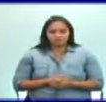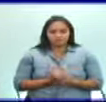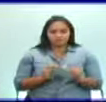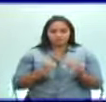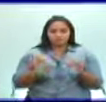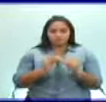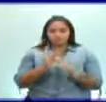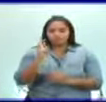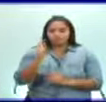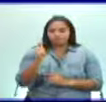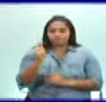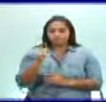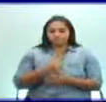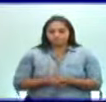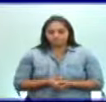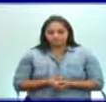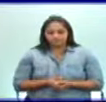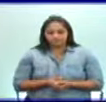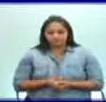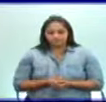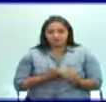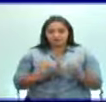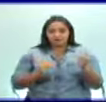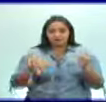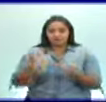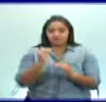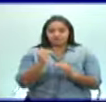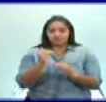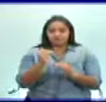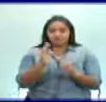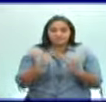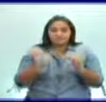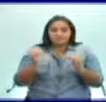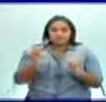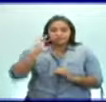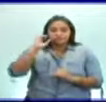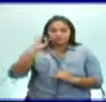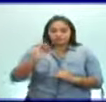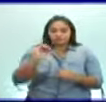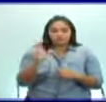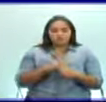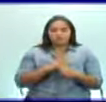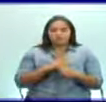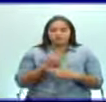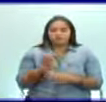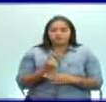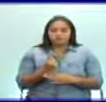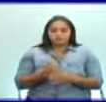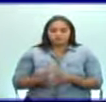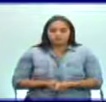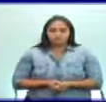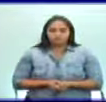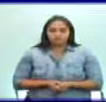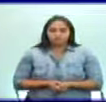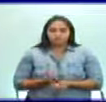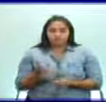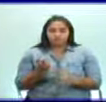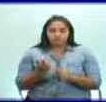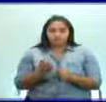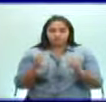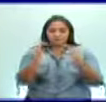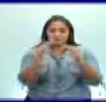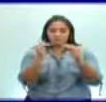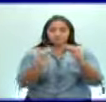x. Siempre recuerden, la base tiene que ser mayor que 0 y distinto de 1. Y también se puede expresar como pares ordenados. Ahí se lo muestro en la parte inferior